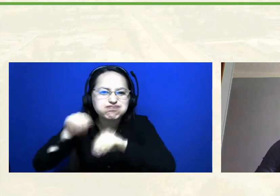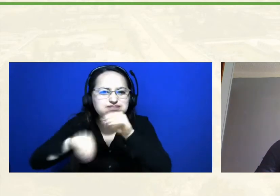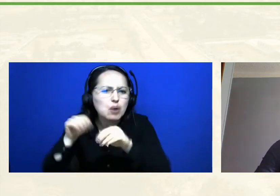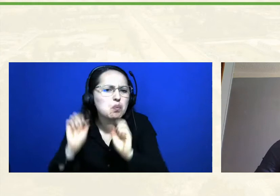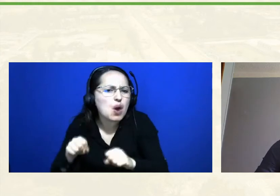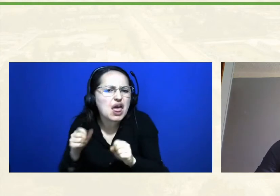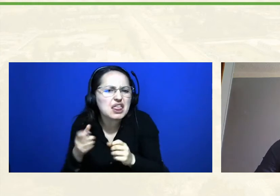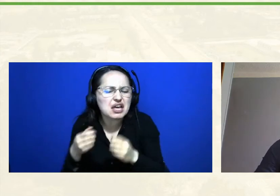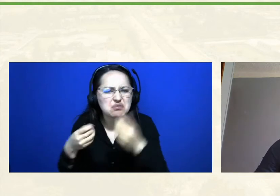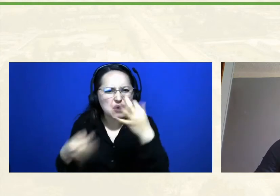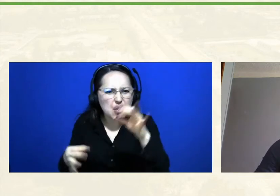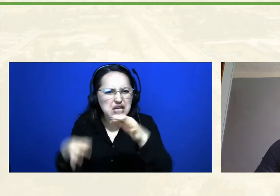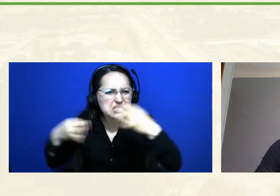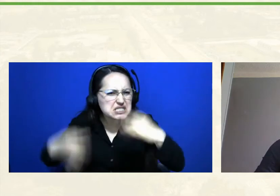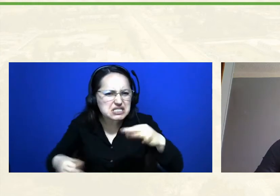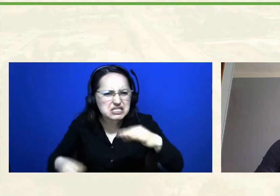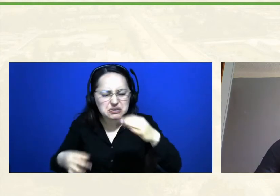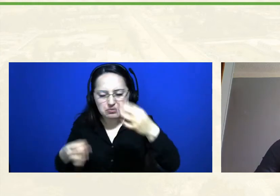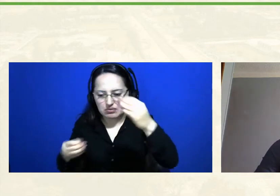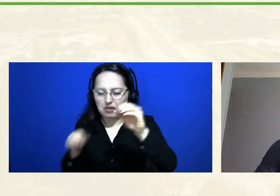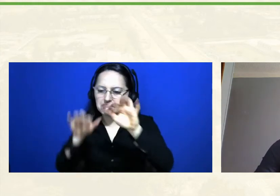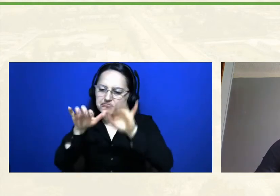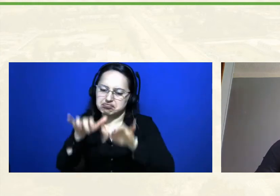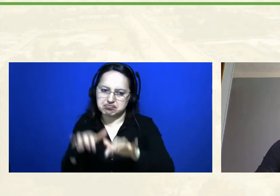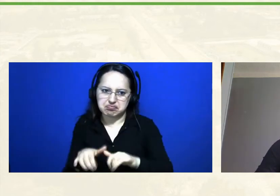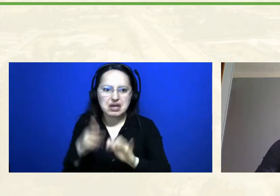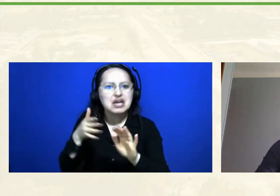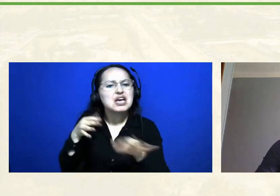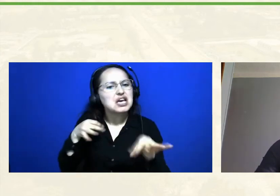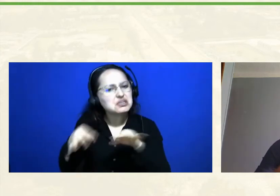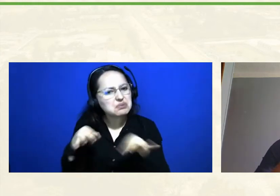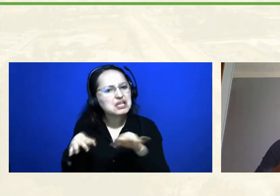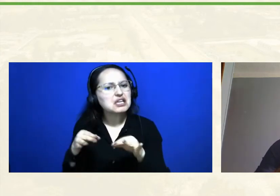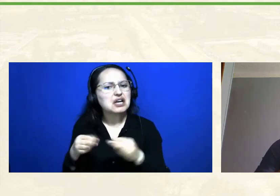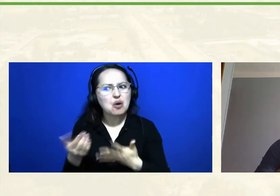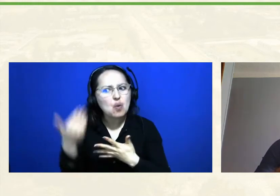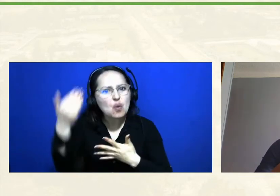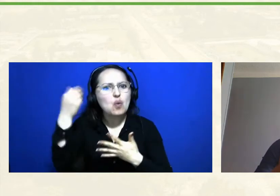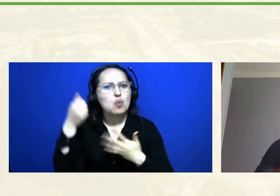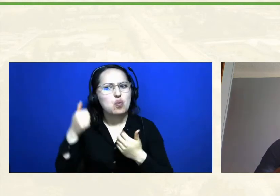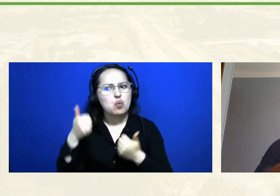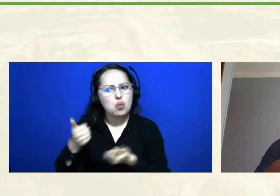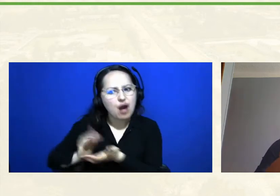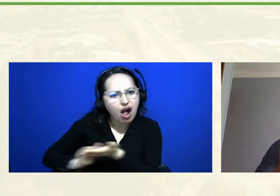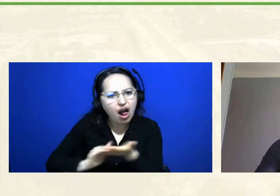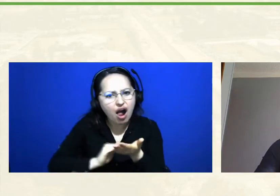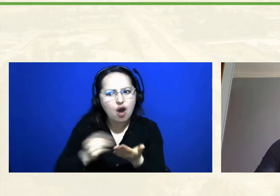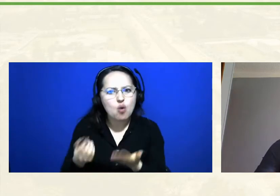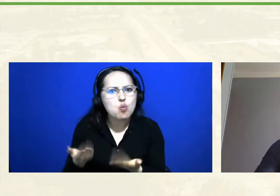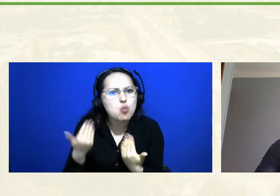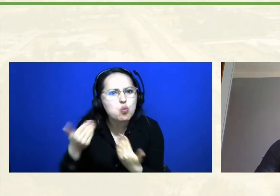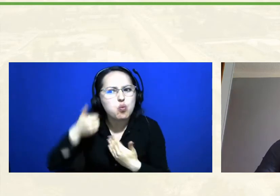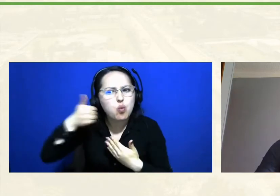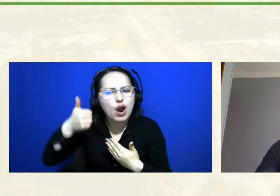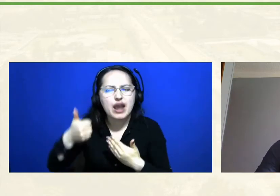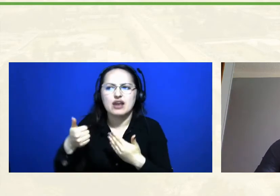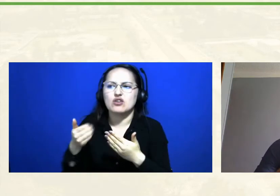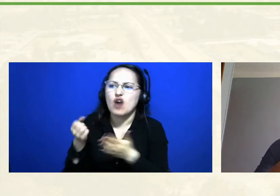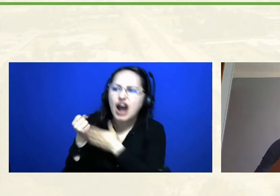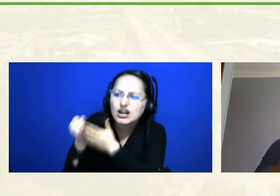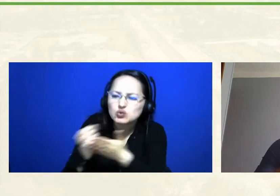muy cortico en donde nos expliquen el beneficio de la obra, de pronto a cuánta población podría beneficiar si tienen esa